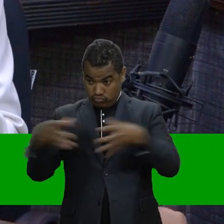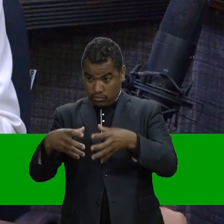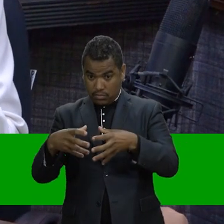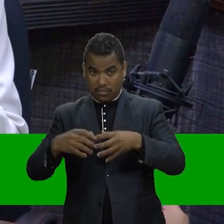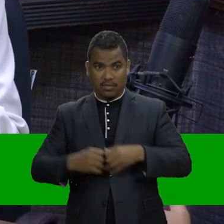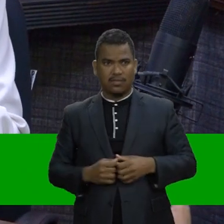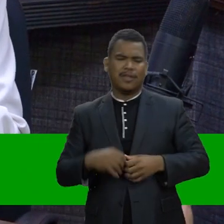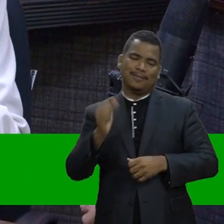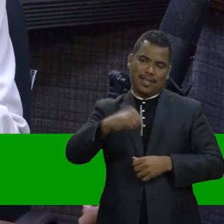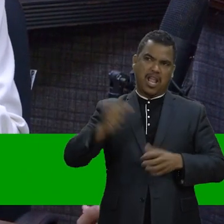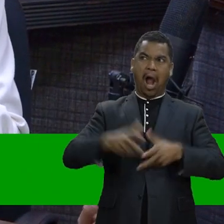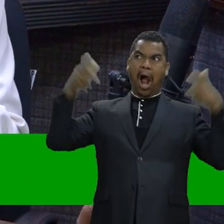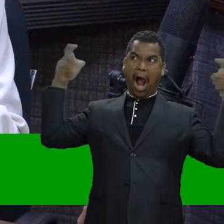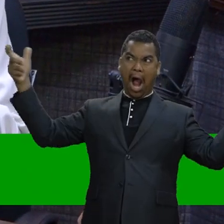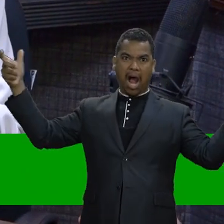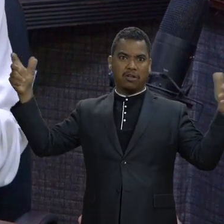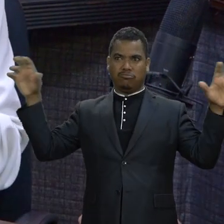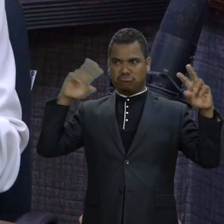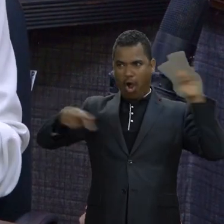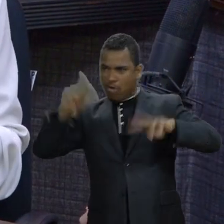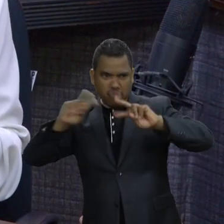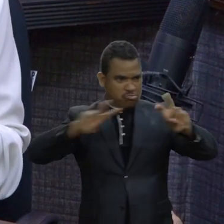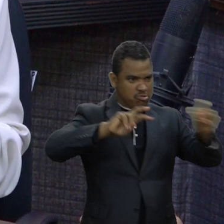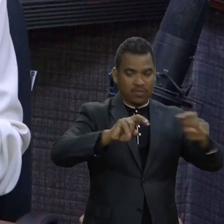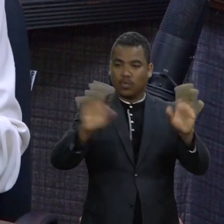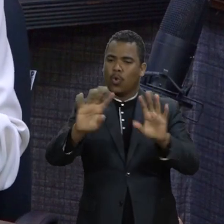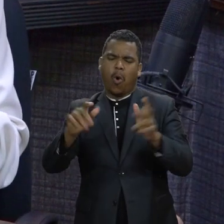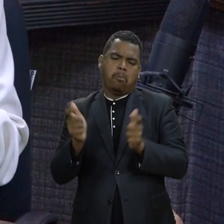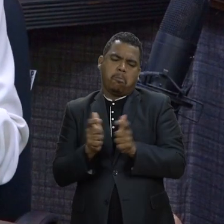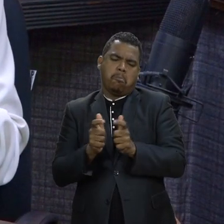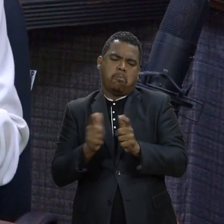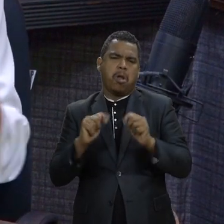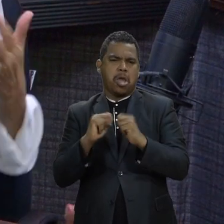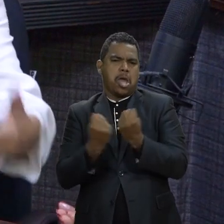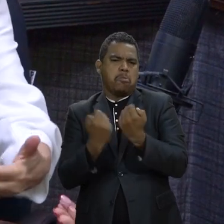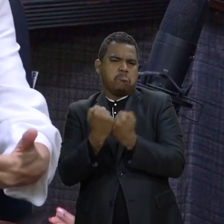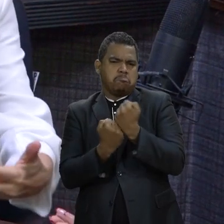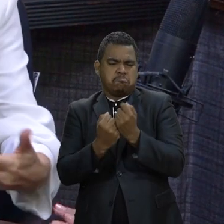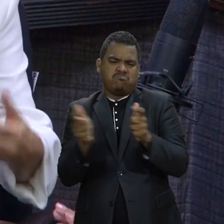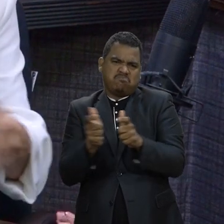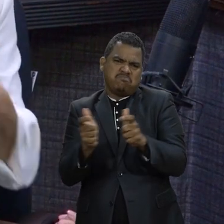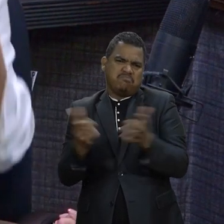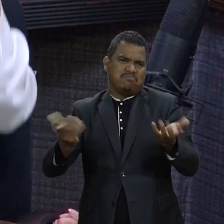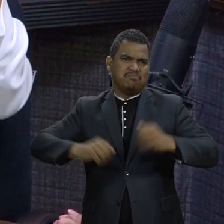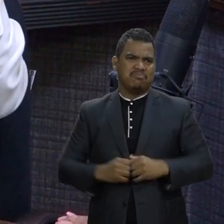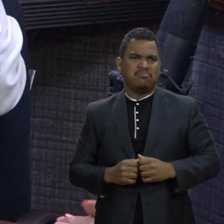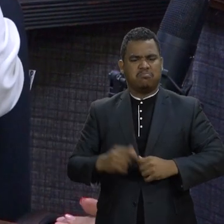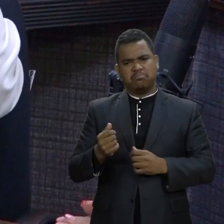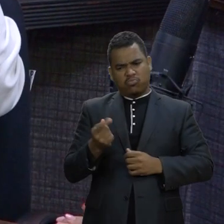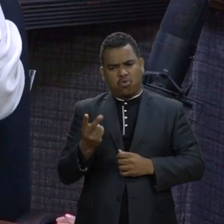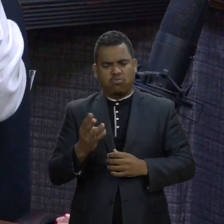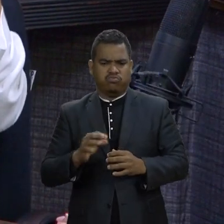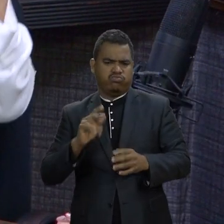Investigar también es parte de un proceso muy, muy difícil. Hay que leer mucho. Te mandan un